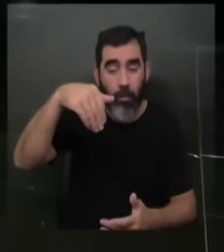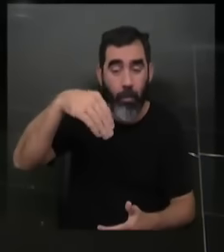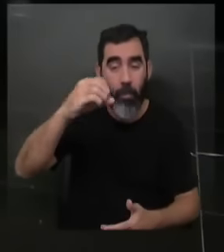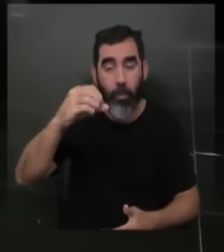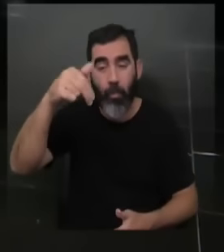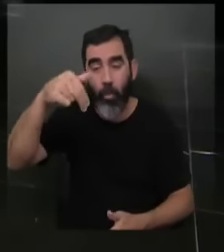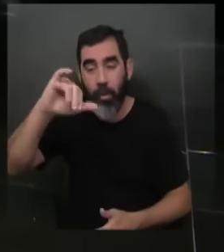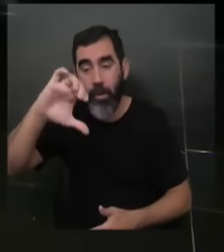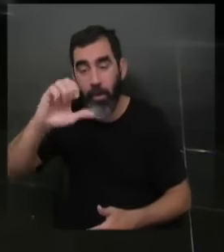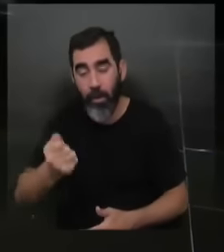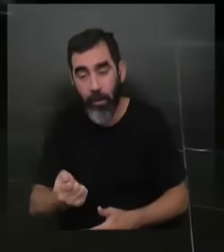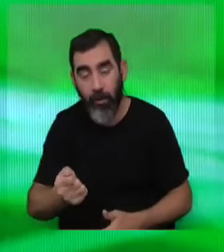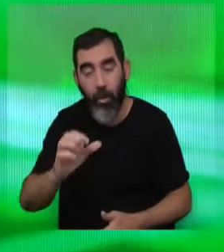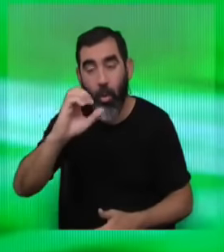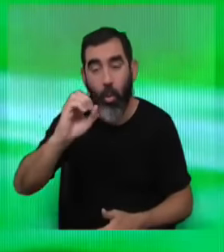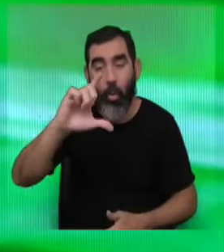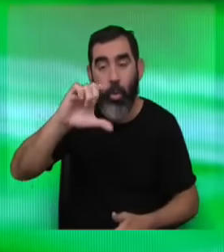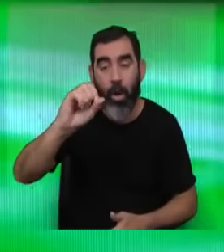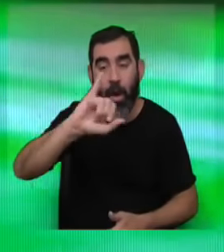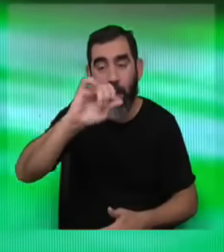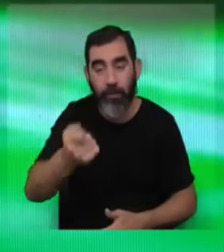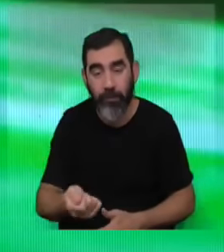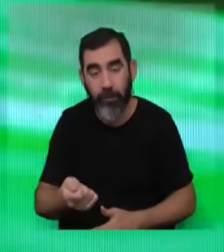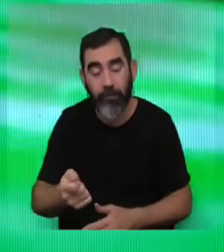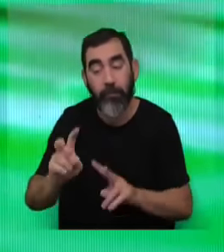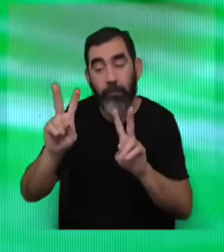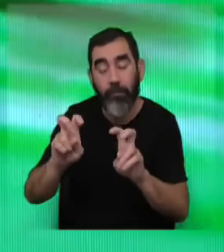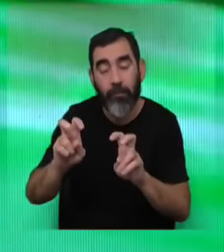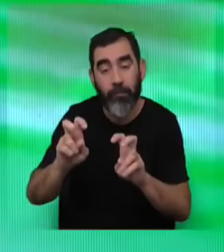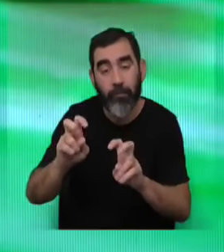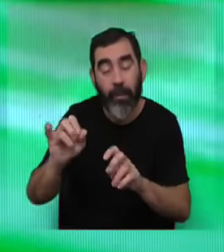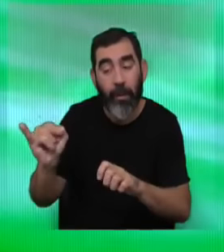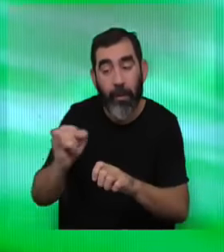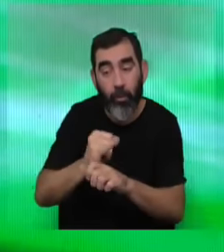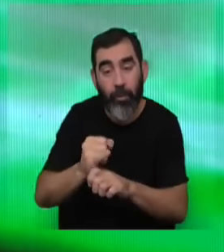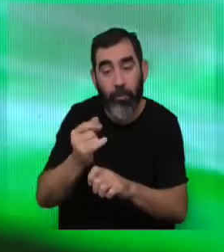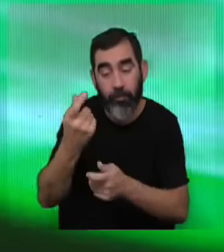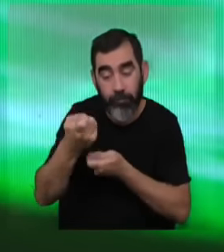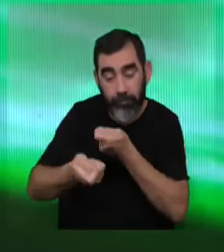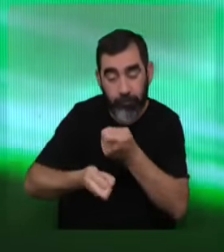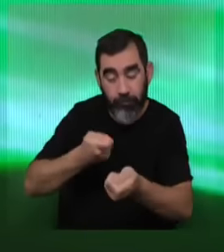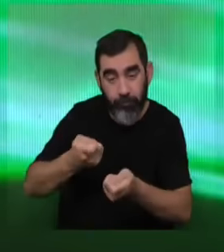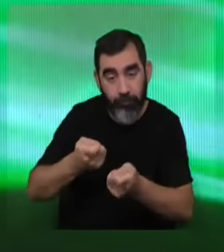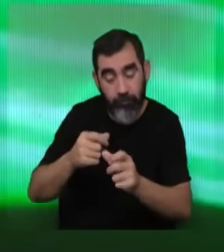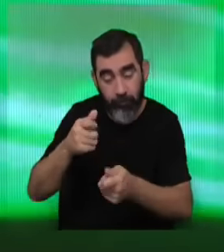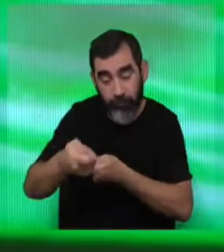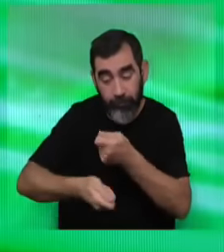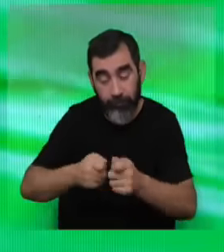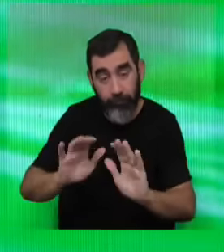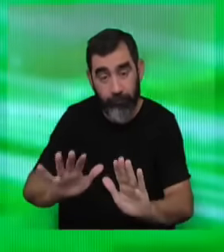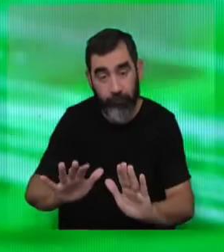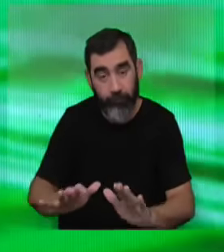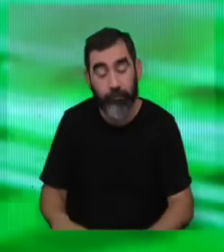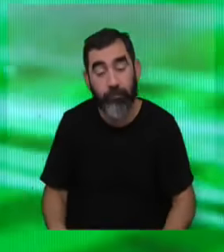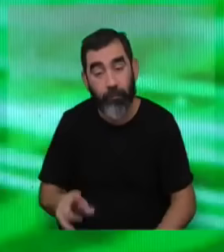ese lado como como más académico que tiene que ver con otras miradas pero que construyen le hacen este y